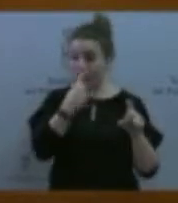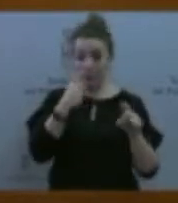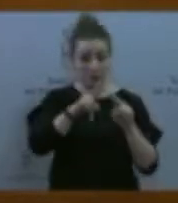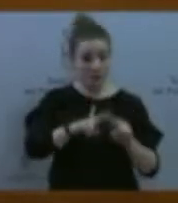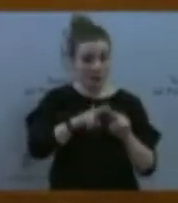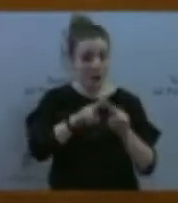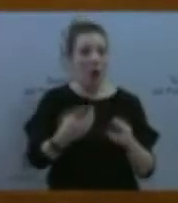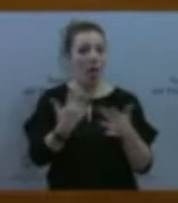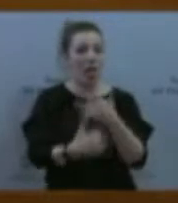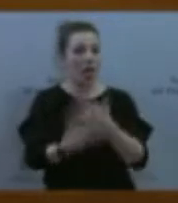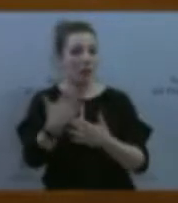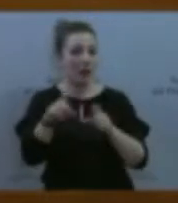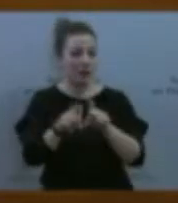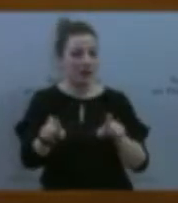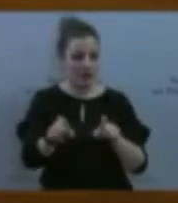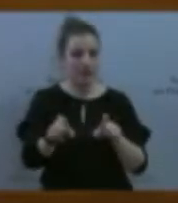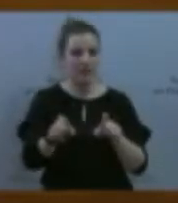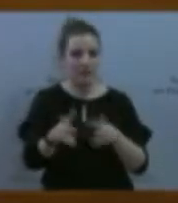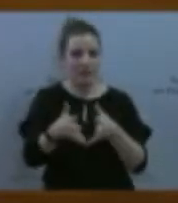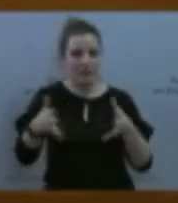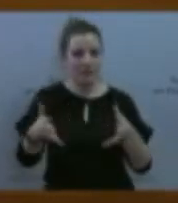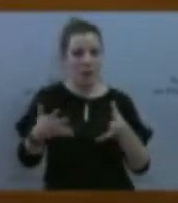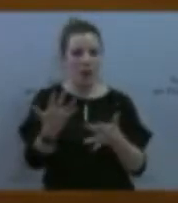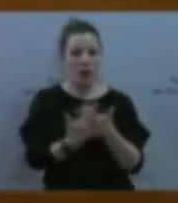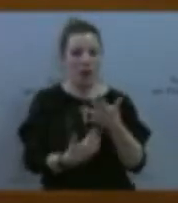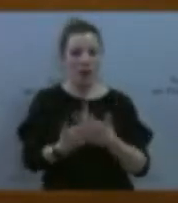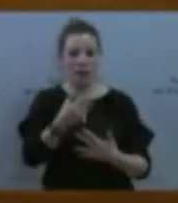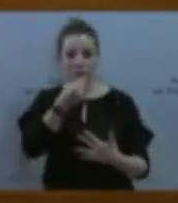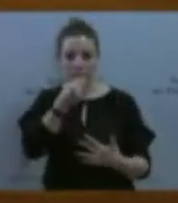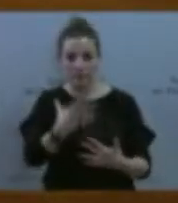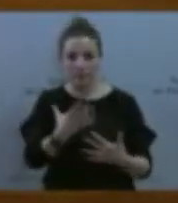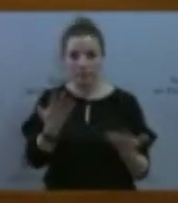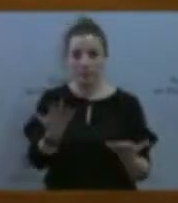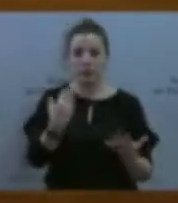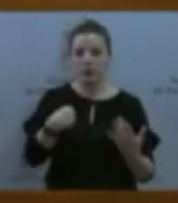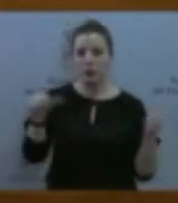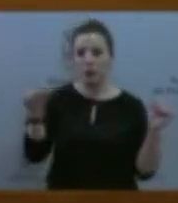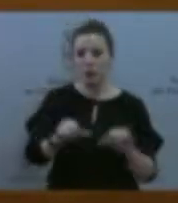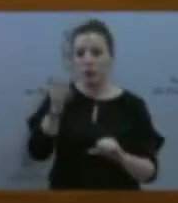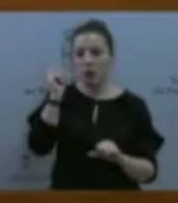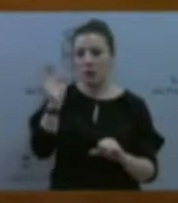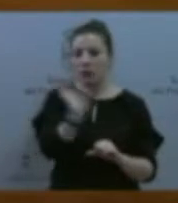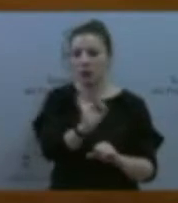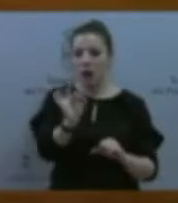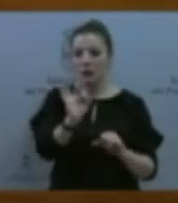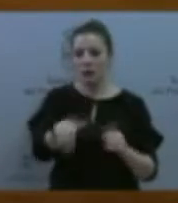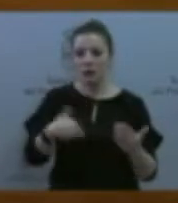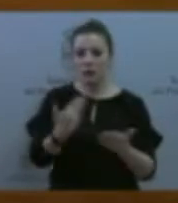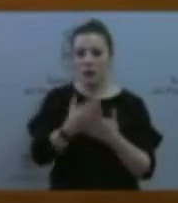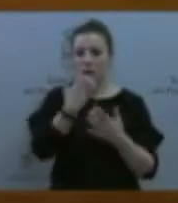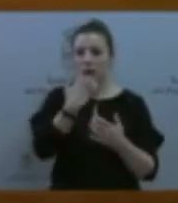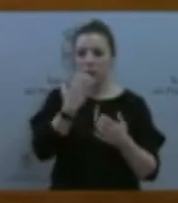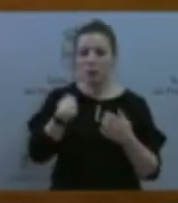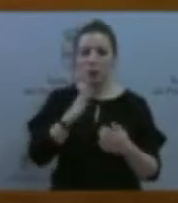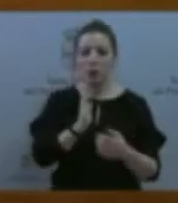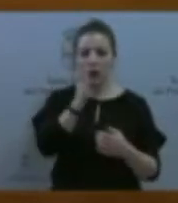se quedó en aquel año 2000 y la quiebra de las .com, sino que llegó hasta recientemente, por ejemplo, la condena de Deloitte con la salida de